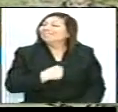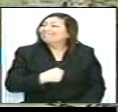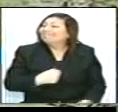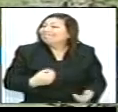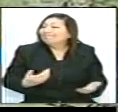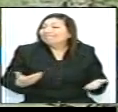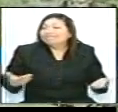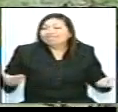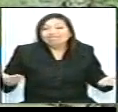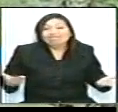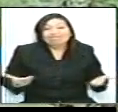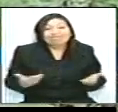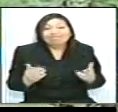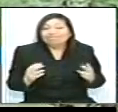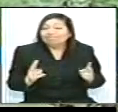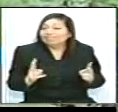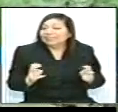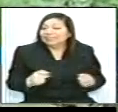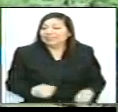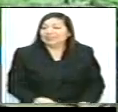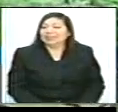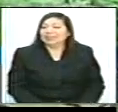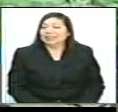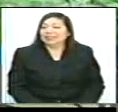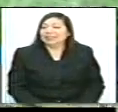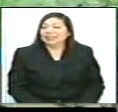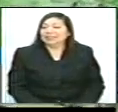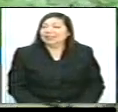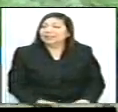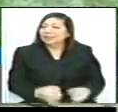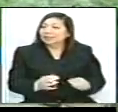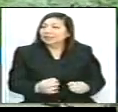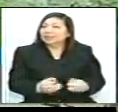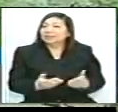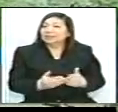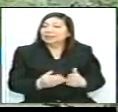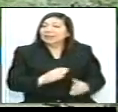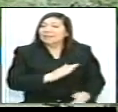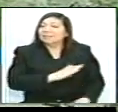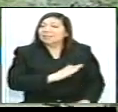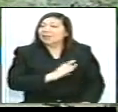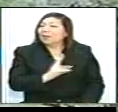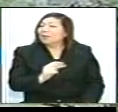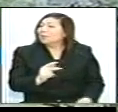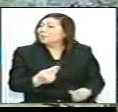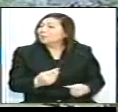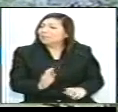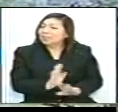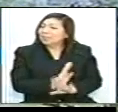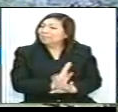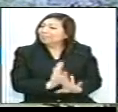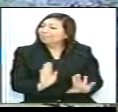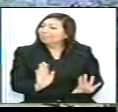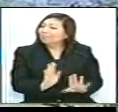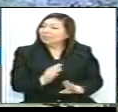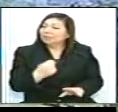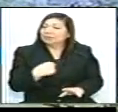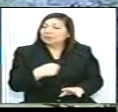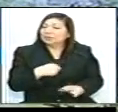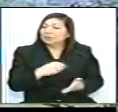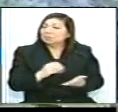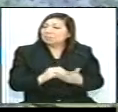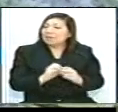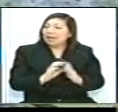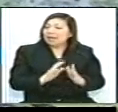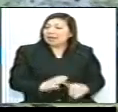lamentablemente temas de definición de domicilio fiscal no permite que nosotros